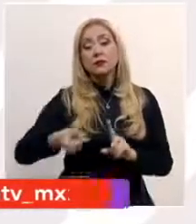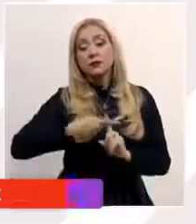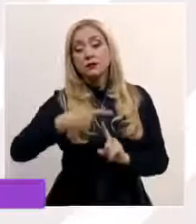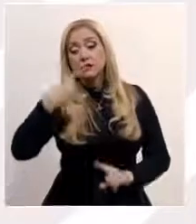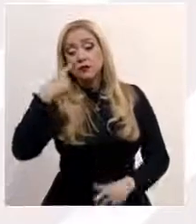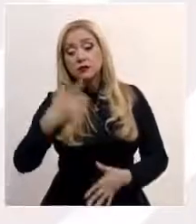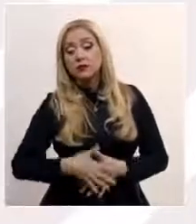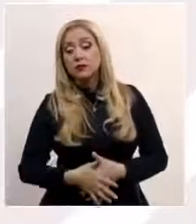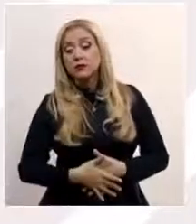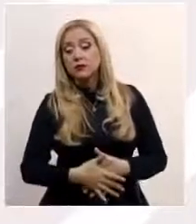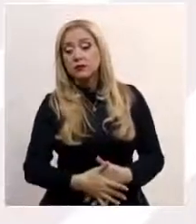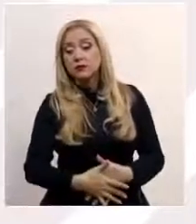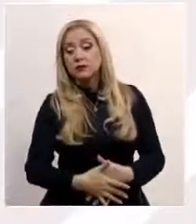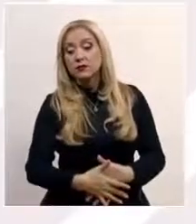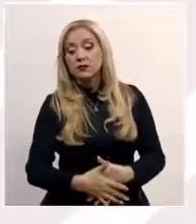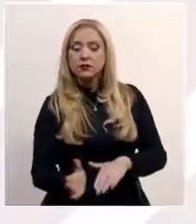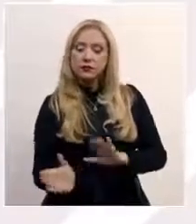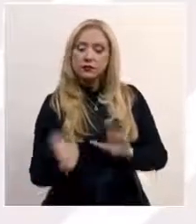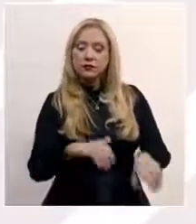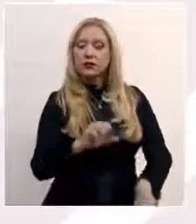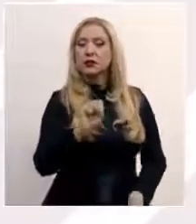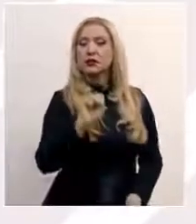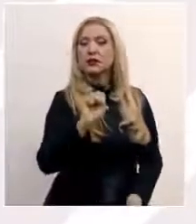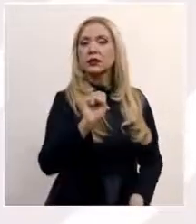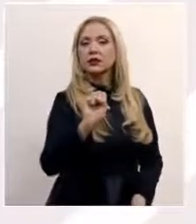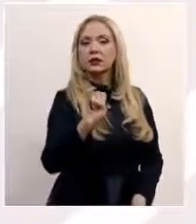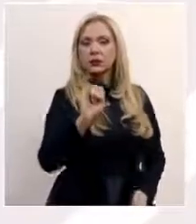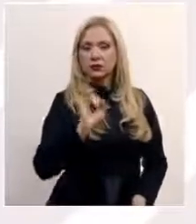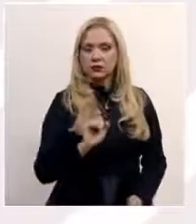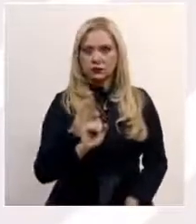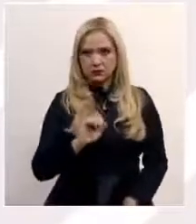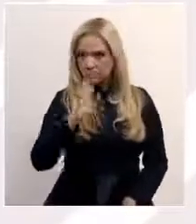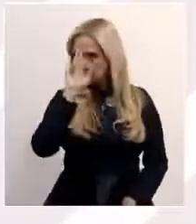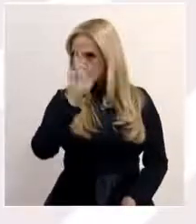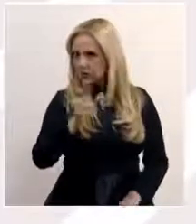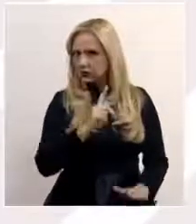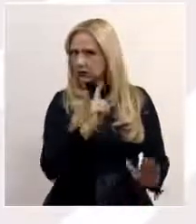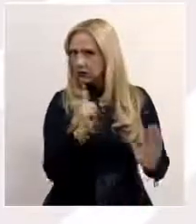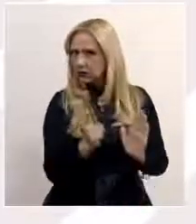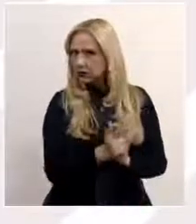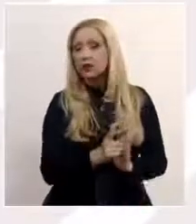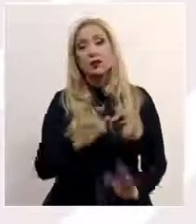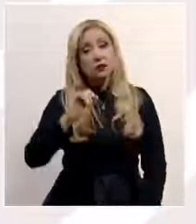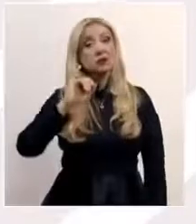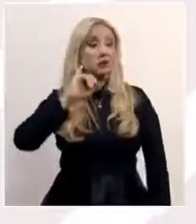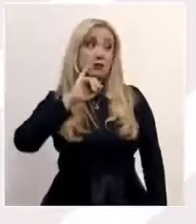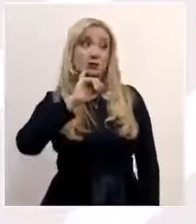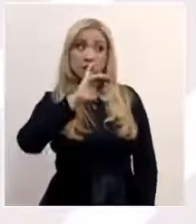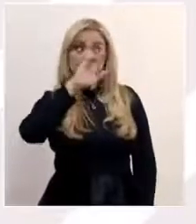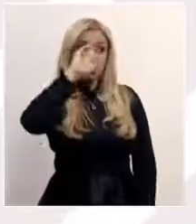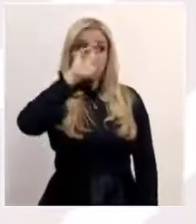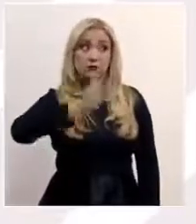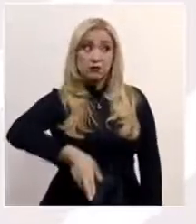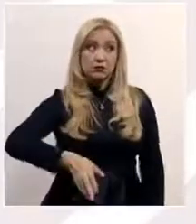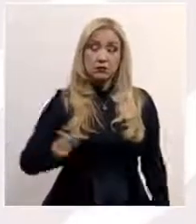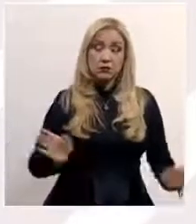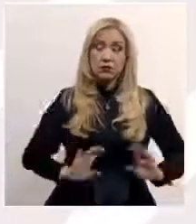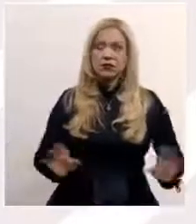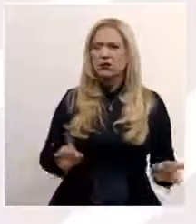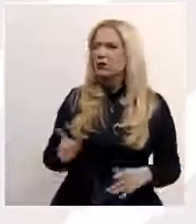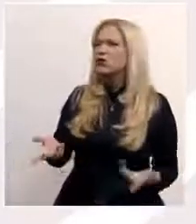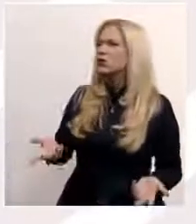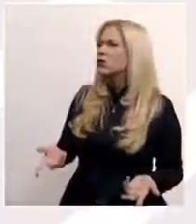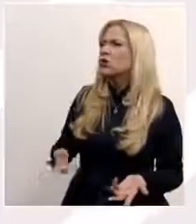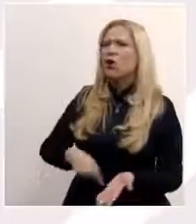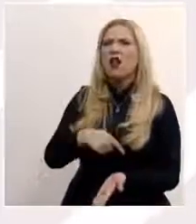es ilegal. Sí, completamente. ¿En dónde está prohibido? O sea, un poco que nos platiques de eso. Para pues que bueno,